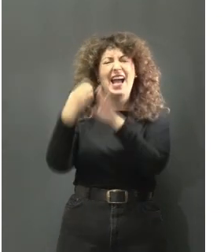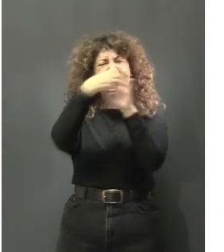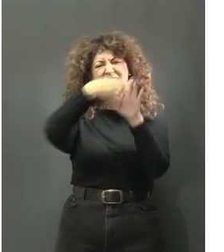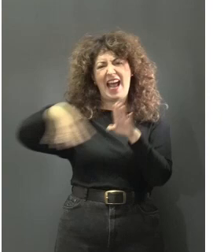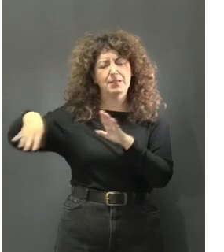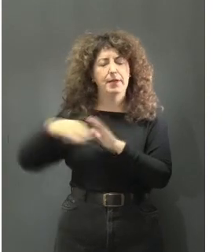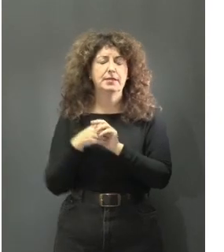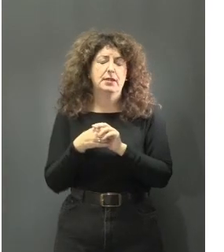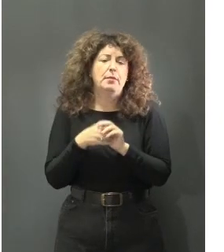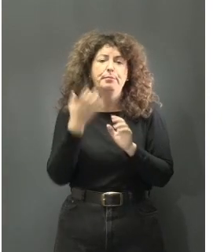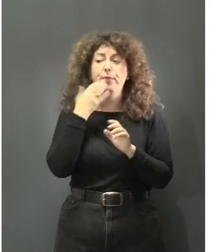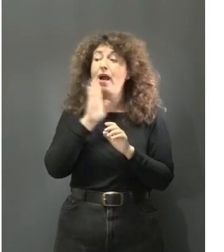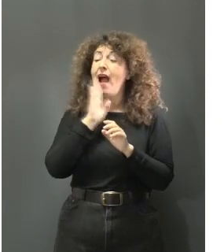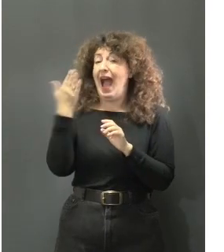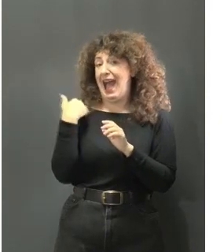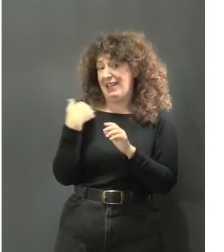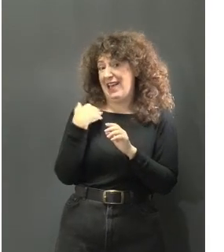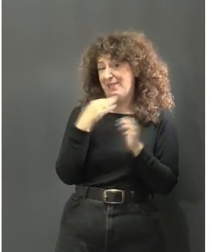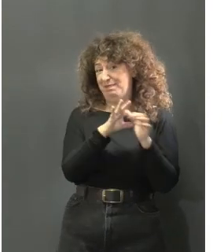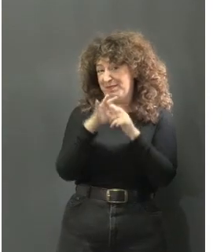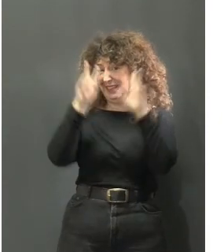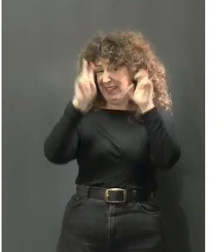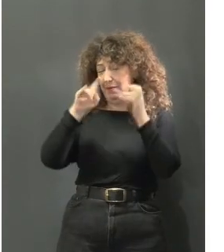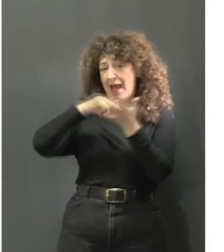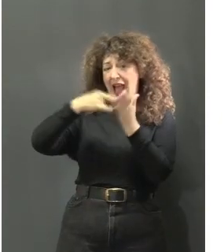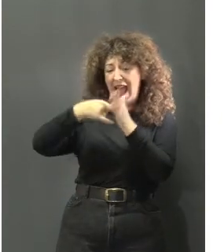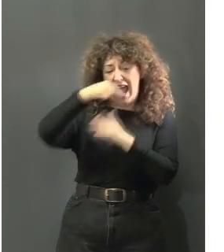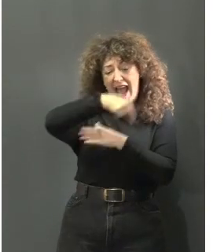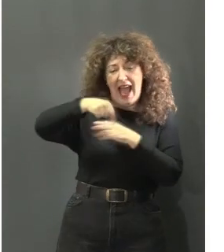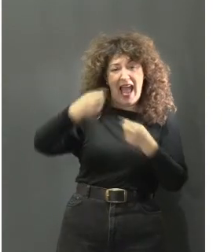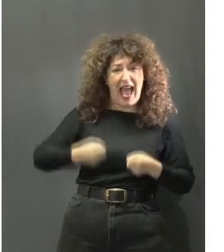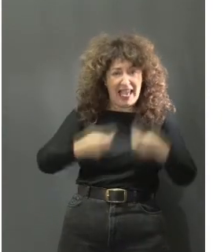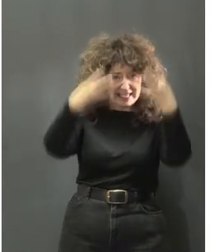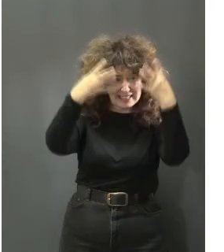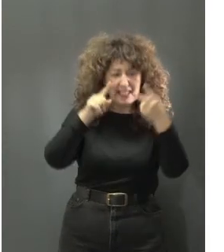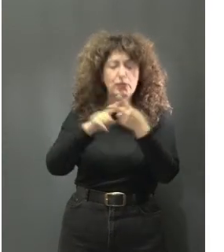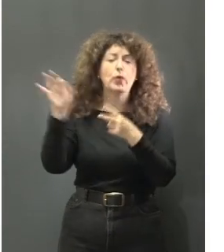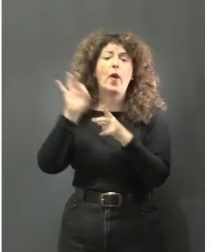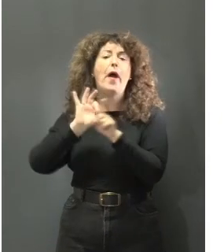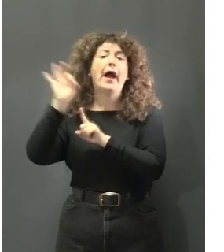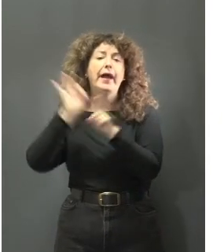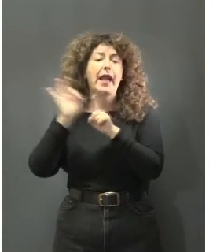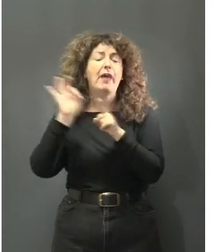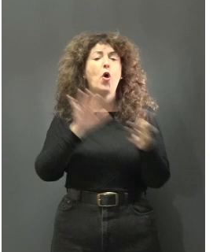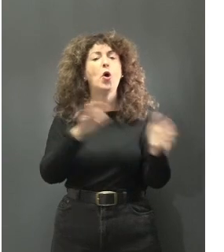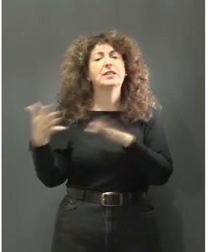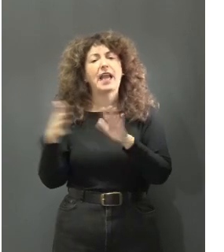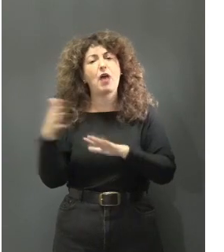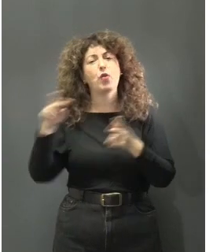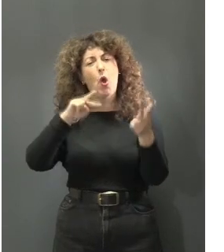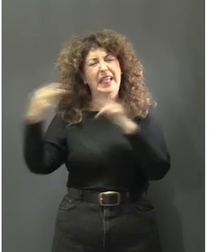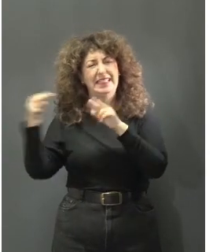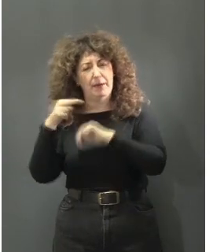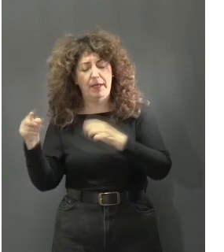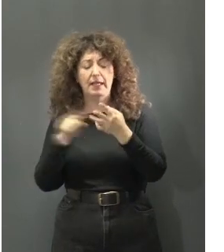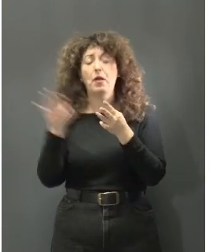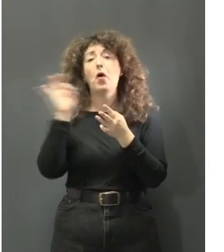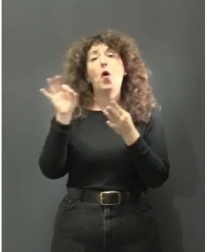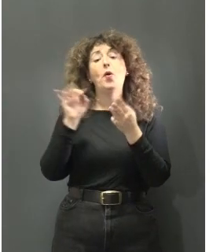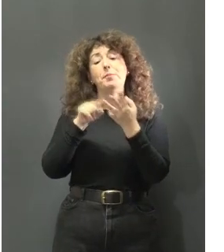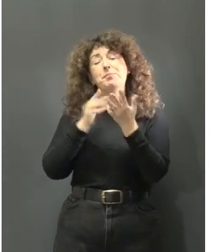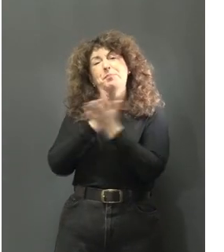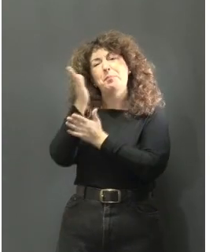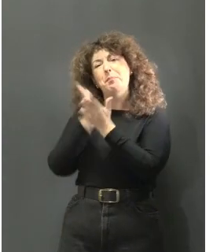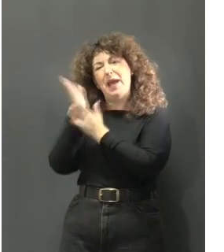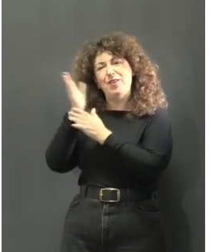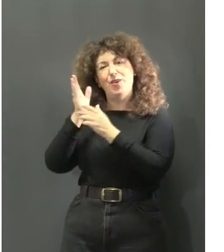en la arquitectura, en los grados de traducción e interpretación en medios audiovisuales, en